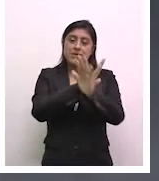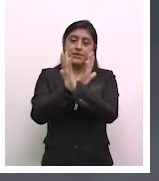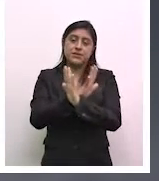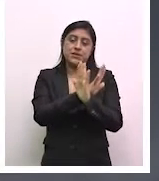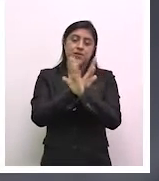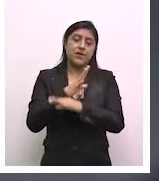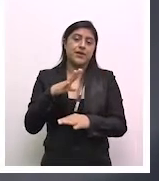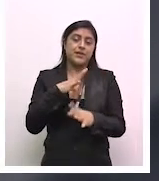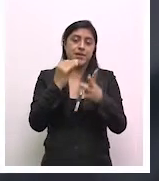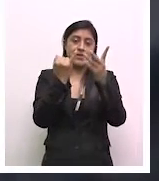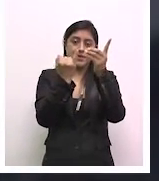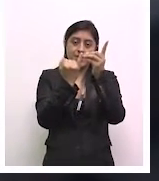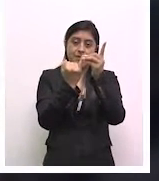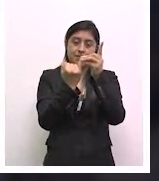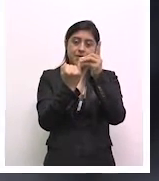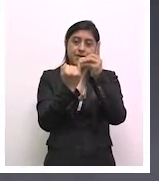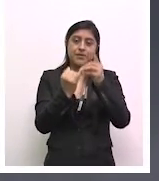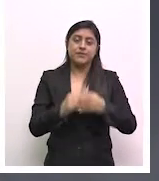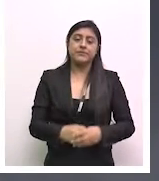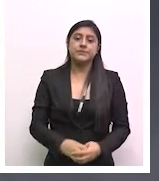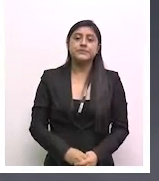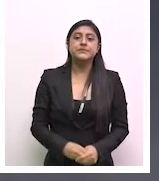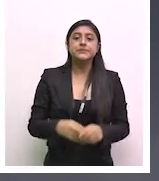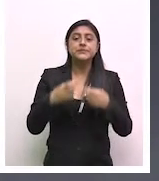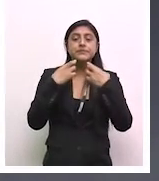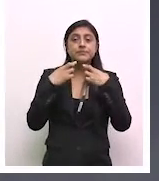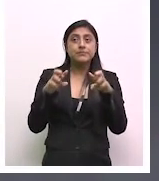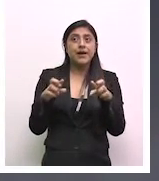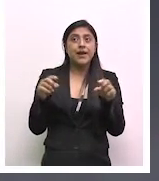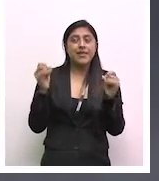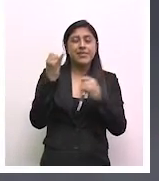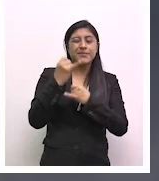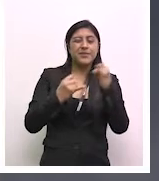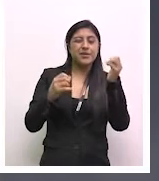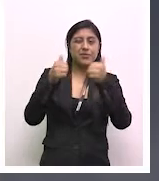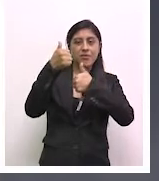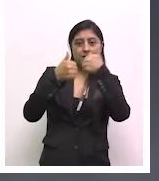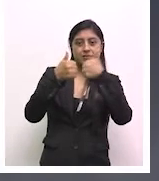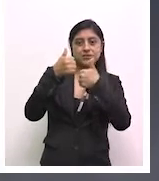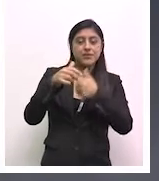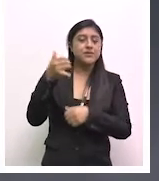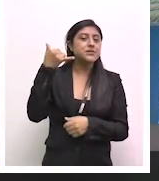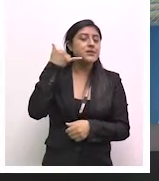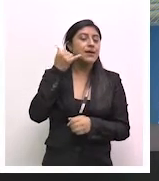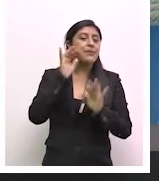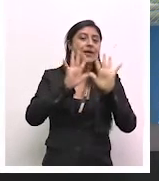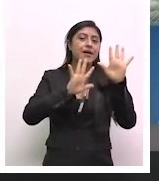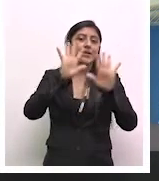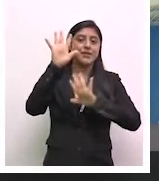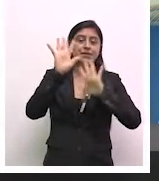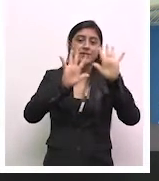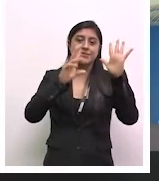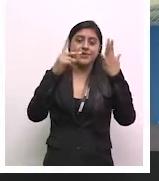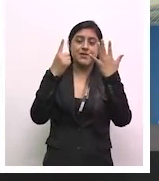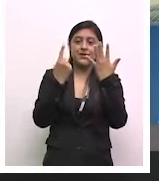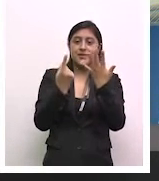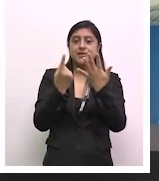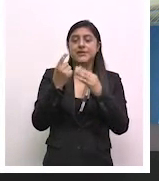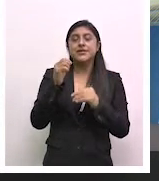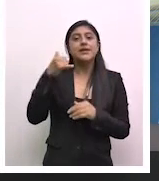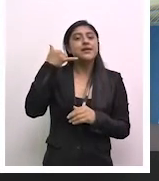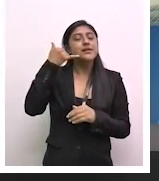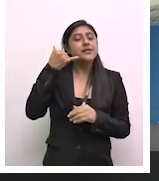de 20 medidas de seguridad que posee un DPI. Para resolver sus